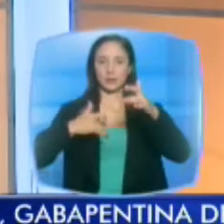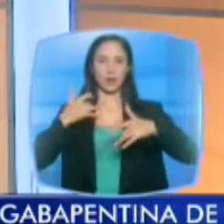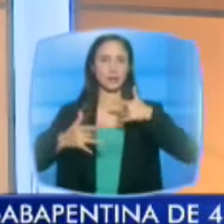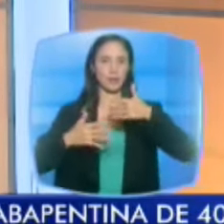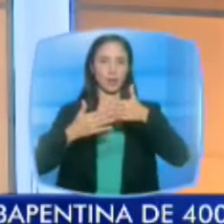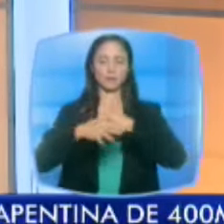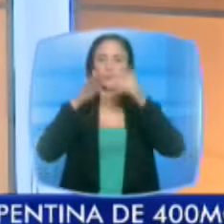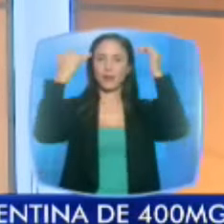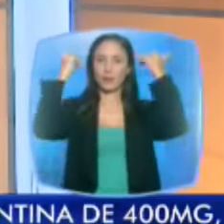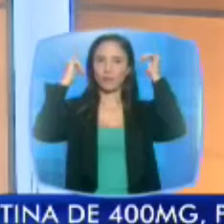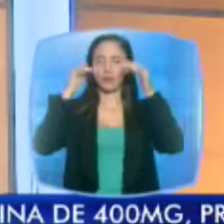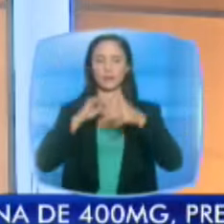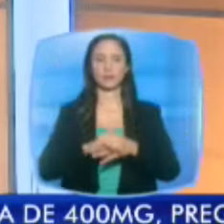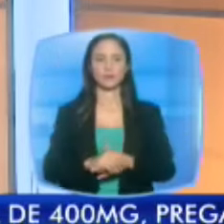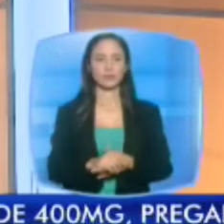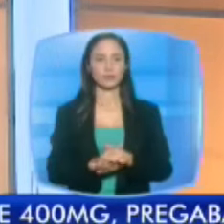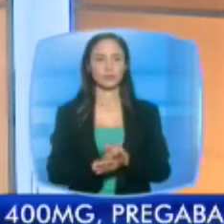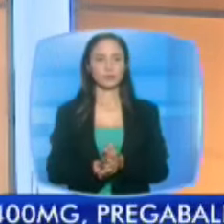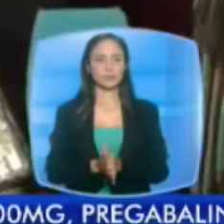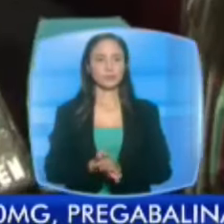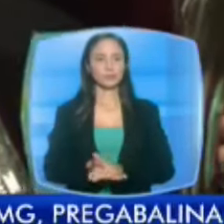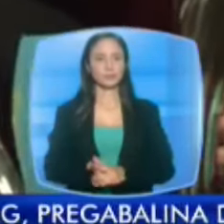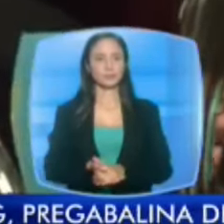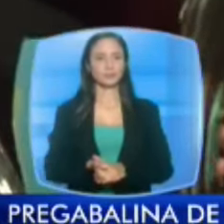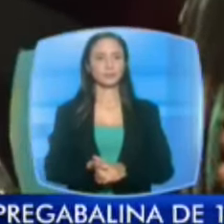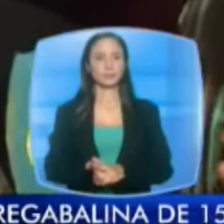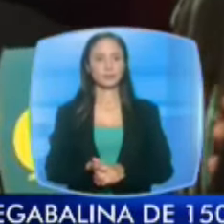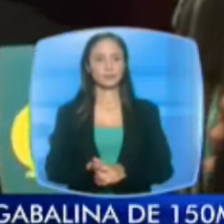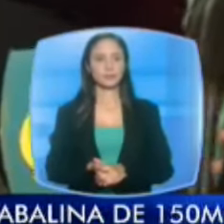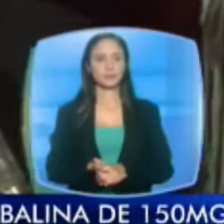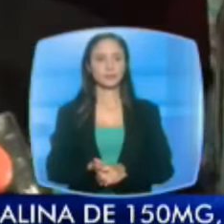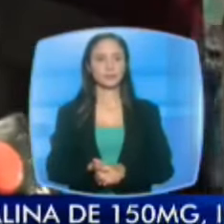de las fiestas carnestolendas.